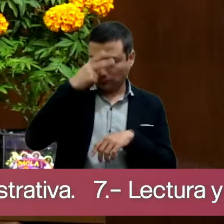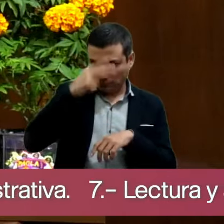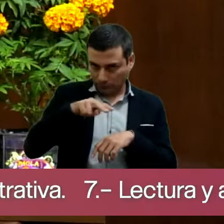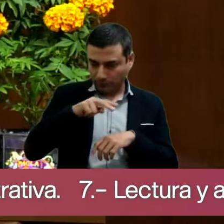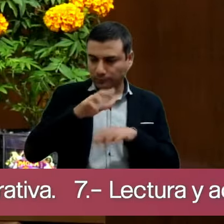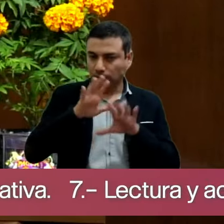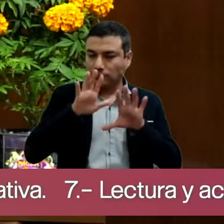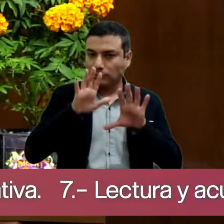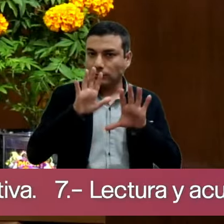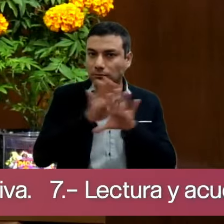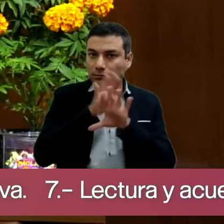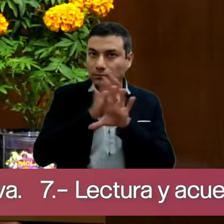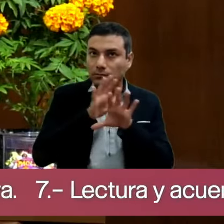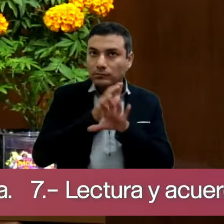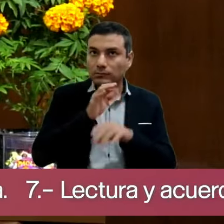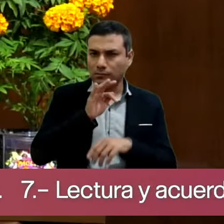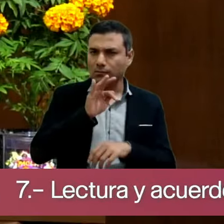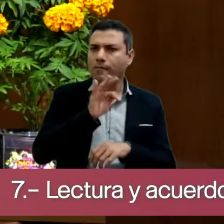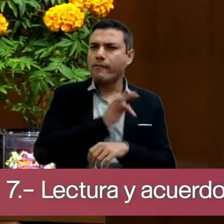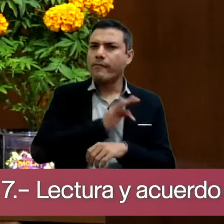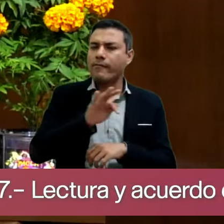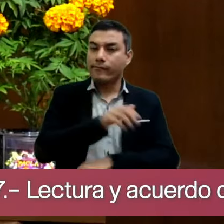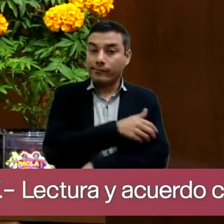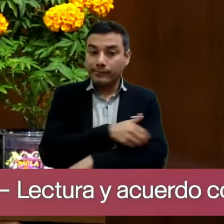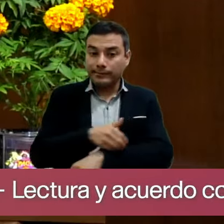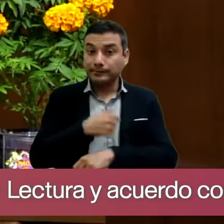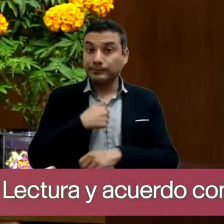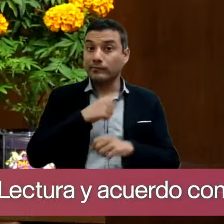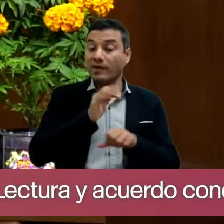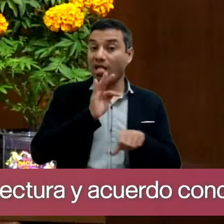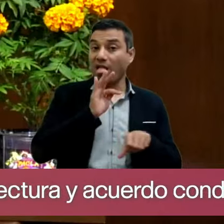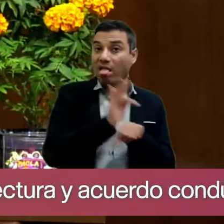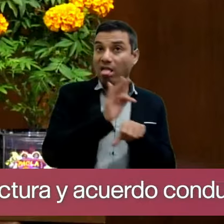impedir así el nepotismo electoral.